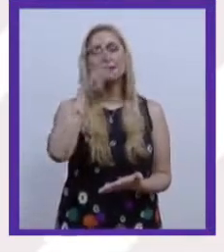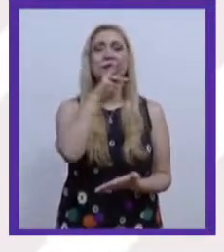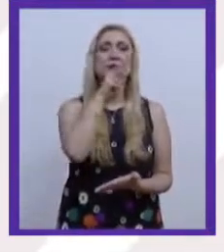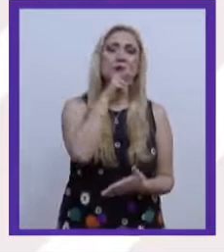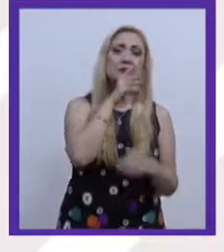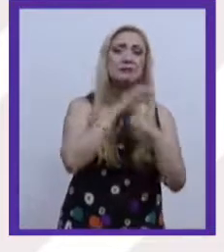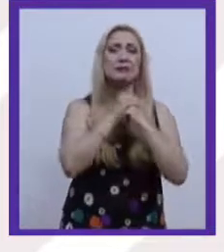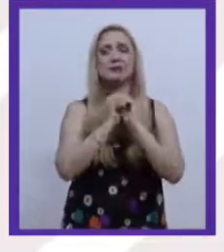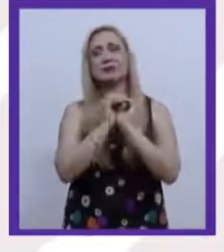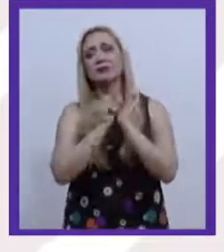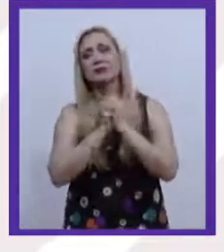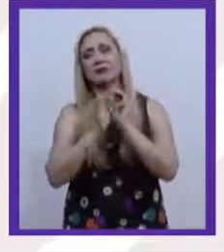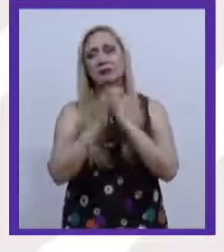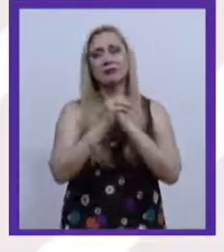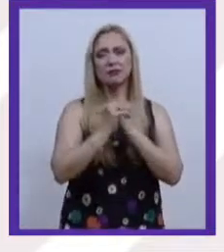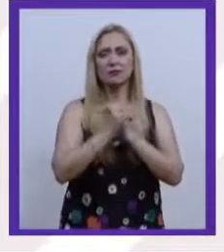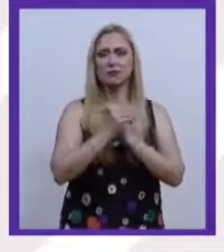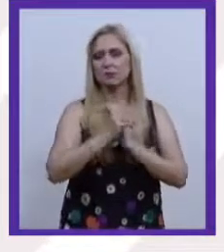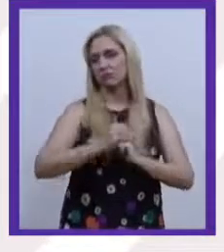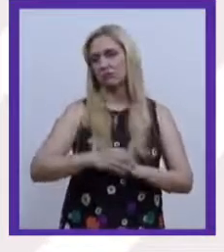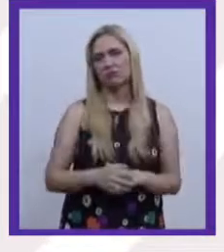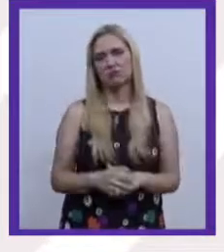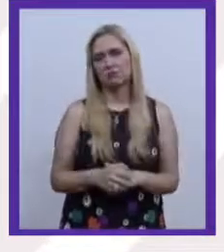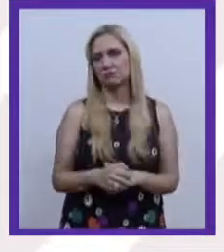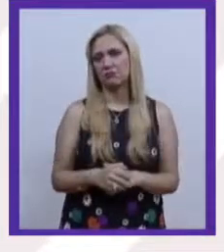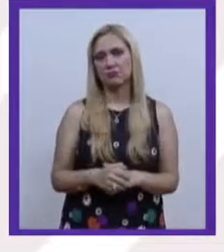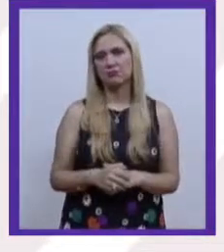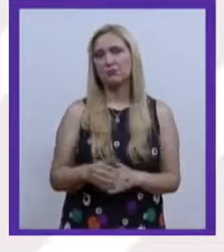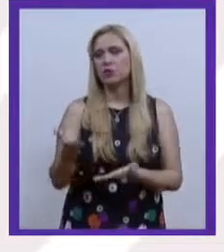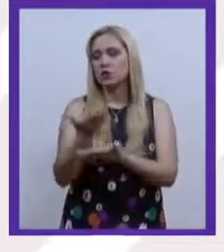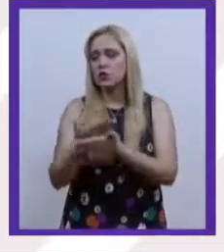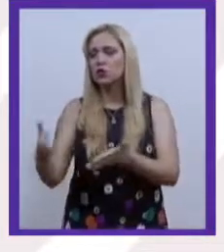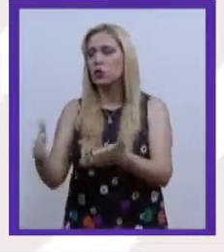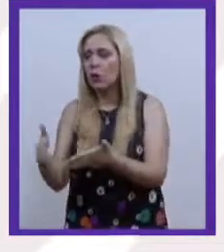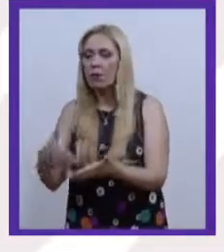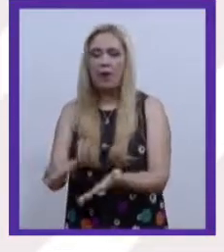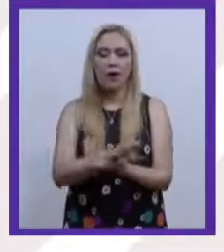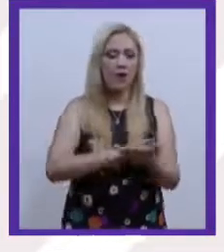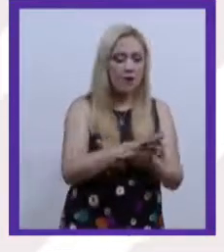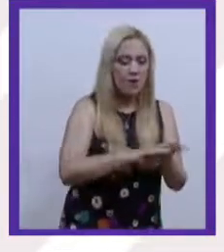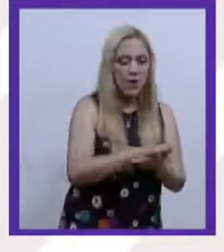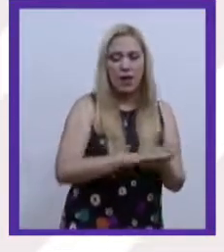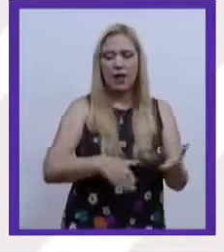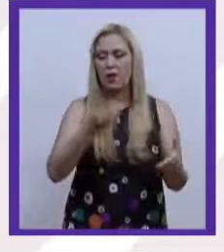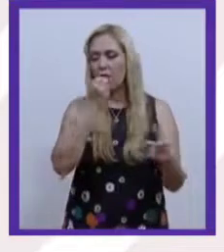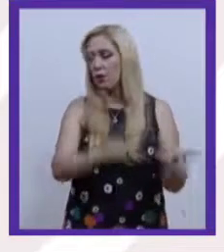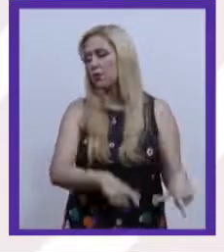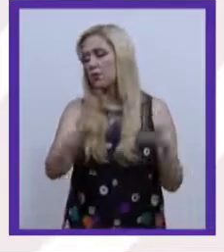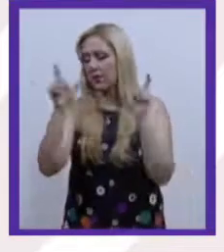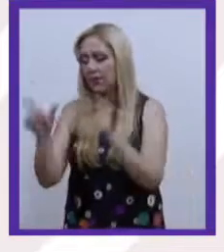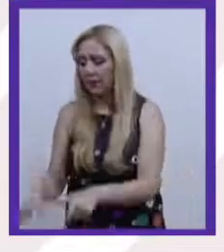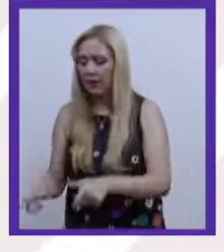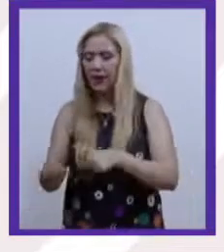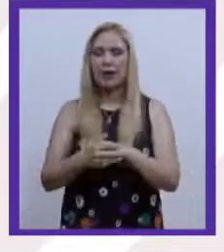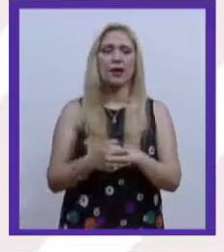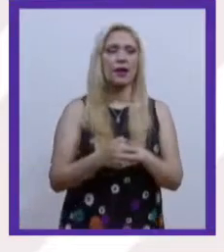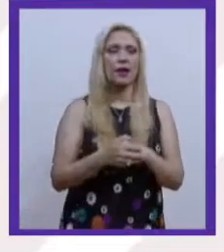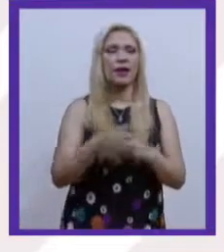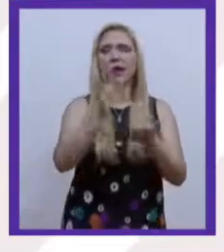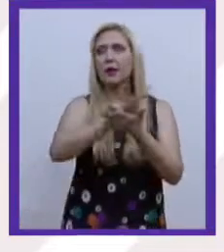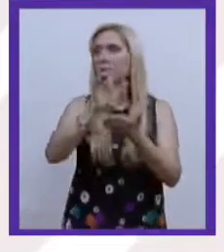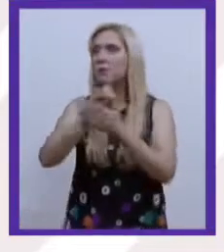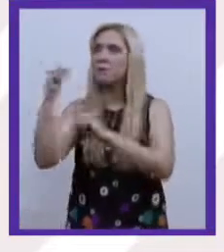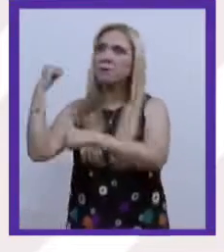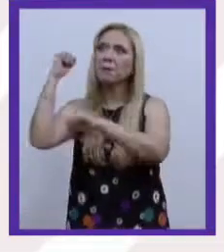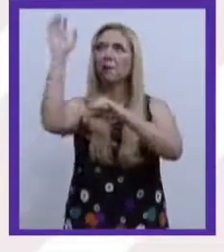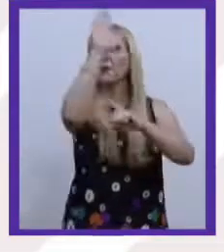preocupadas todo el tiempo, ¿no? No solamente es el hacer la sopa, lavar los trastes, poner la comida sobre la mesa, limpiar la casa,